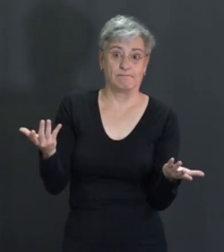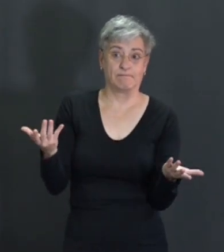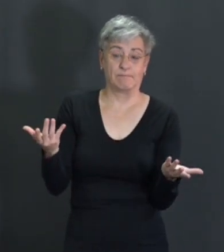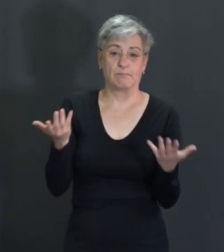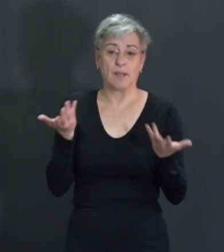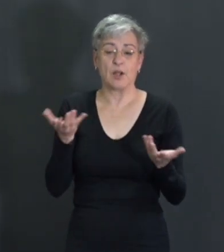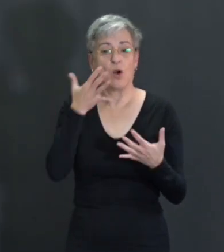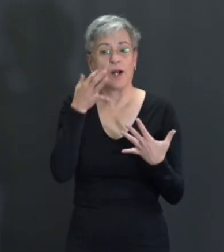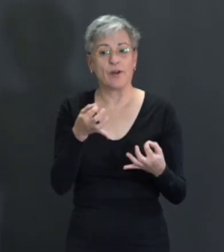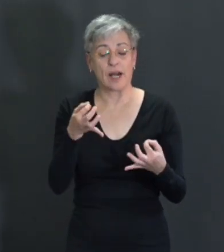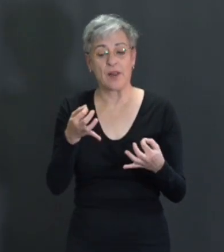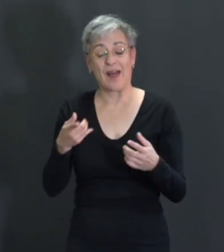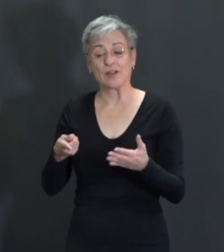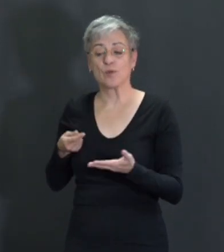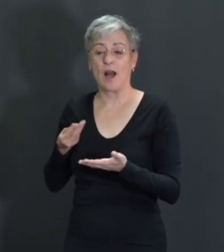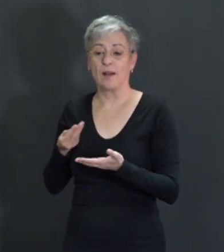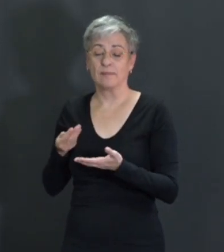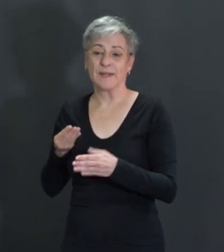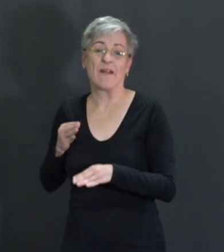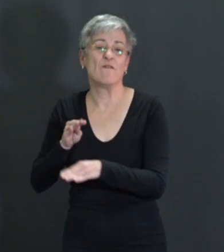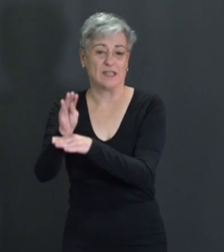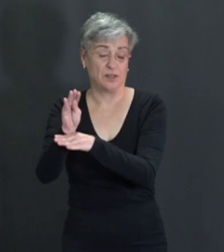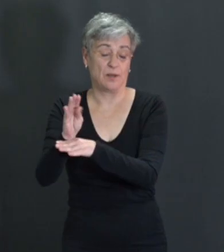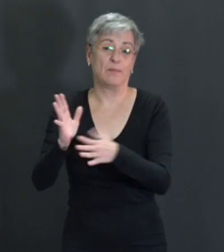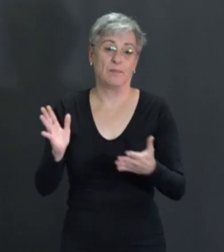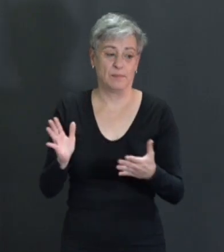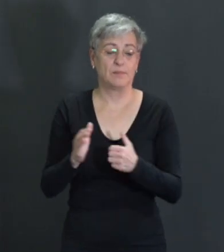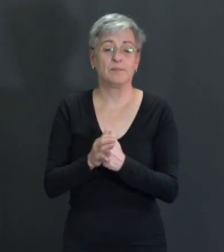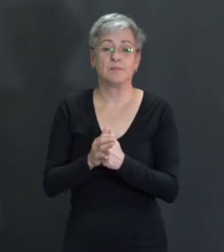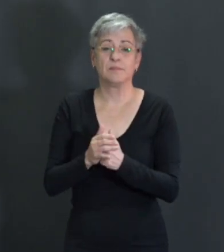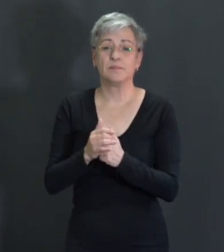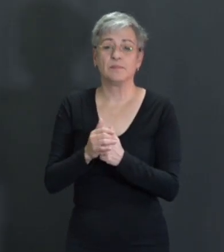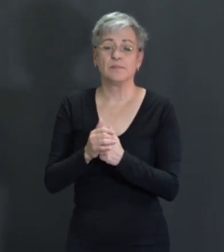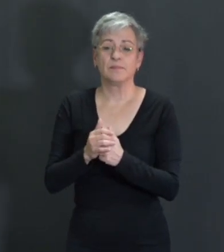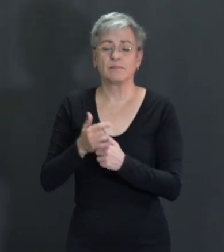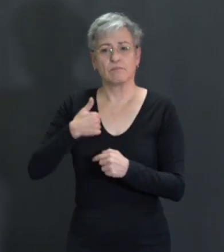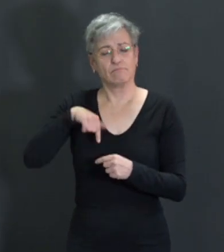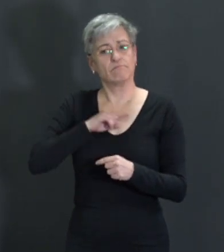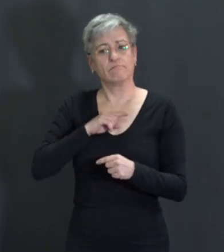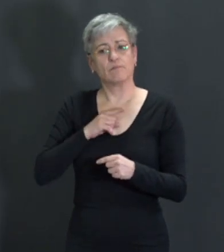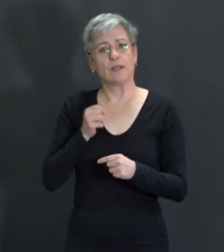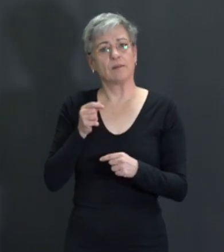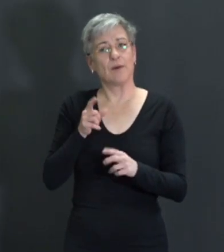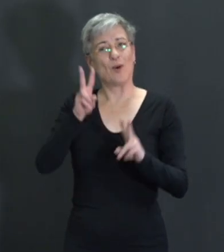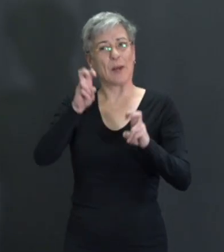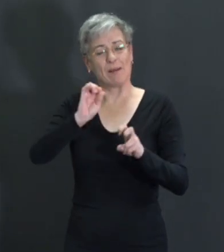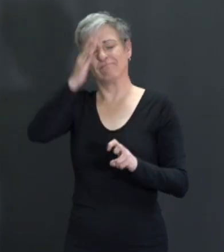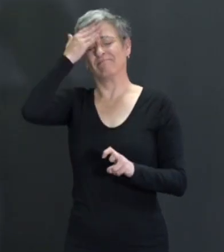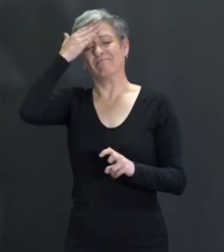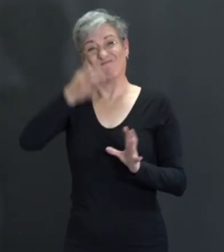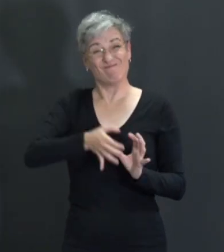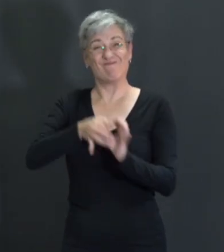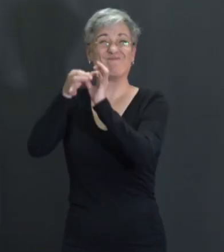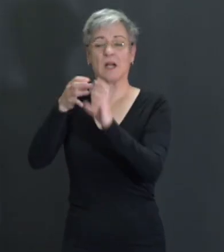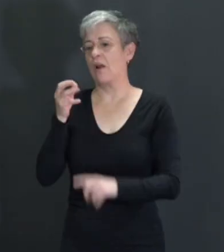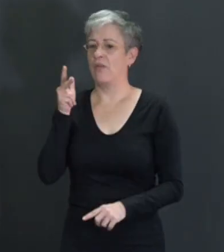una inversión, pero a ver, yo creo que fundamentalmente es una cuestión de derechos. Y me preguntaba un poco cuando